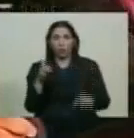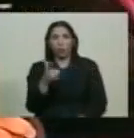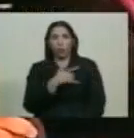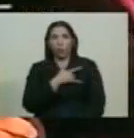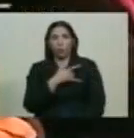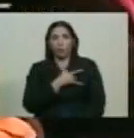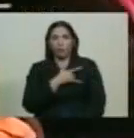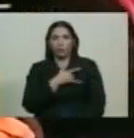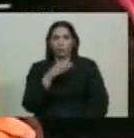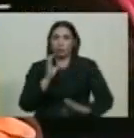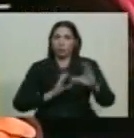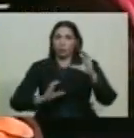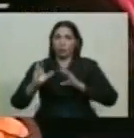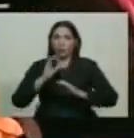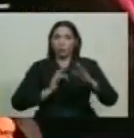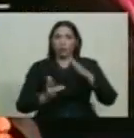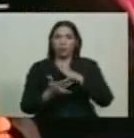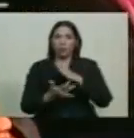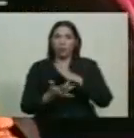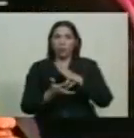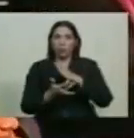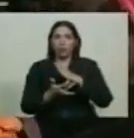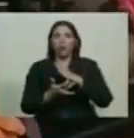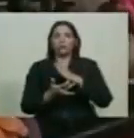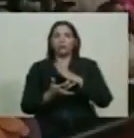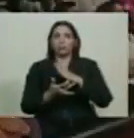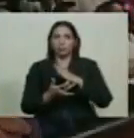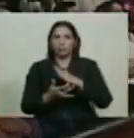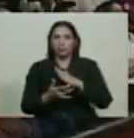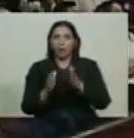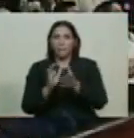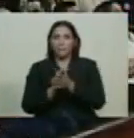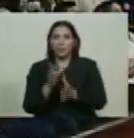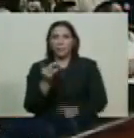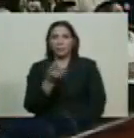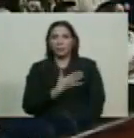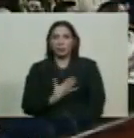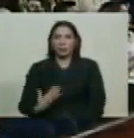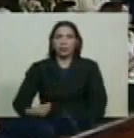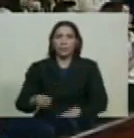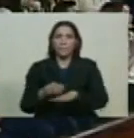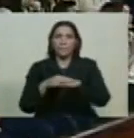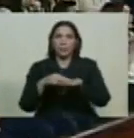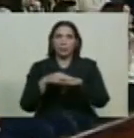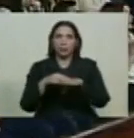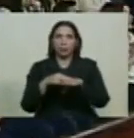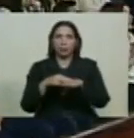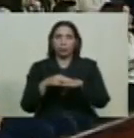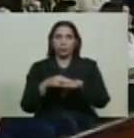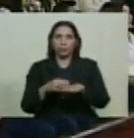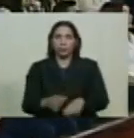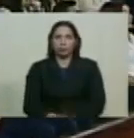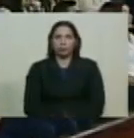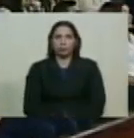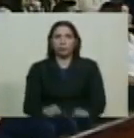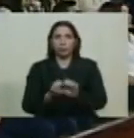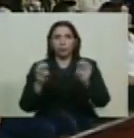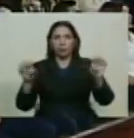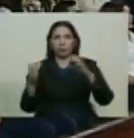Universitaria, Ciencia y Tecnología, compañeras viceministras. La educación técnica en